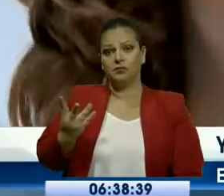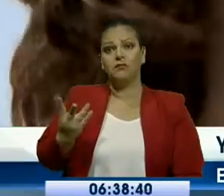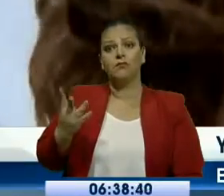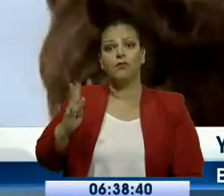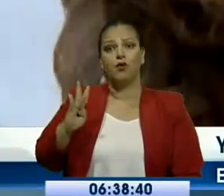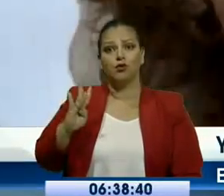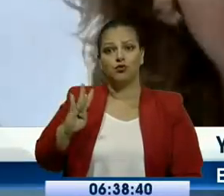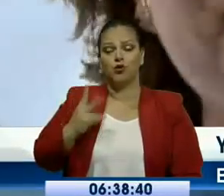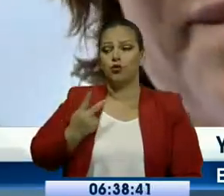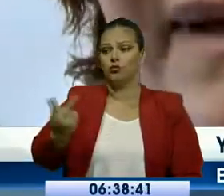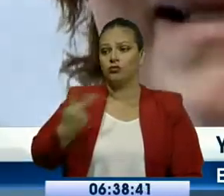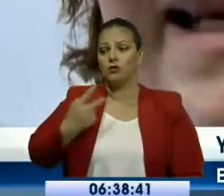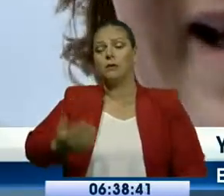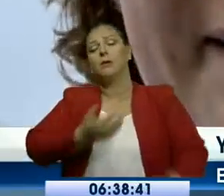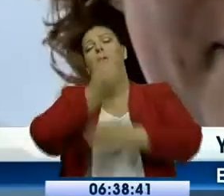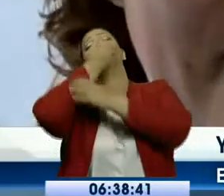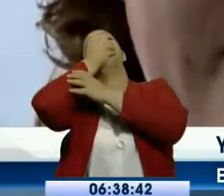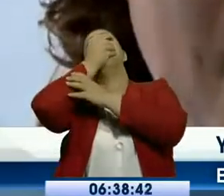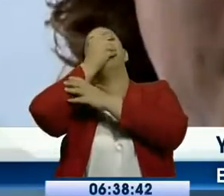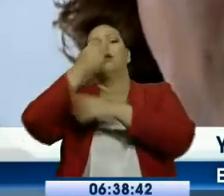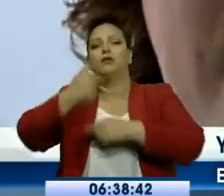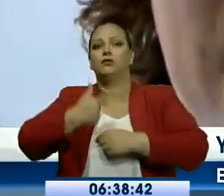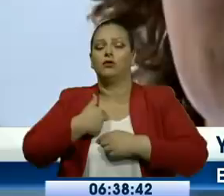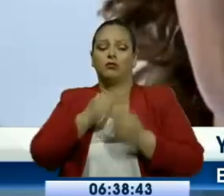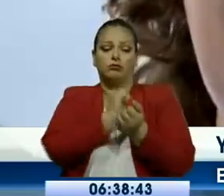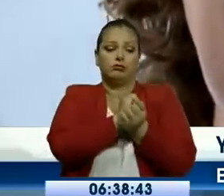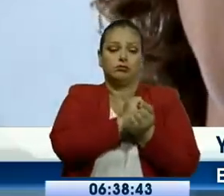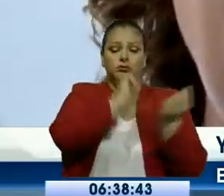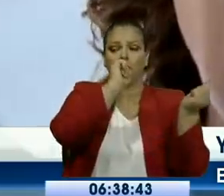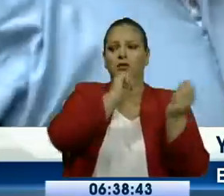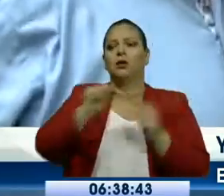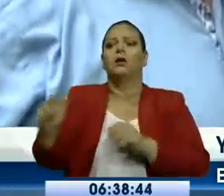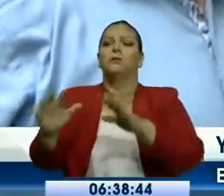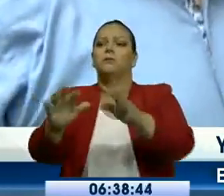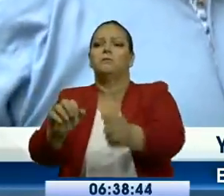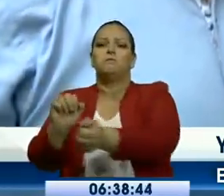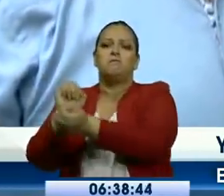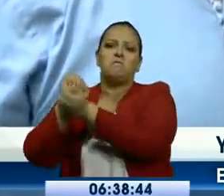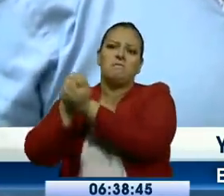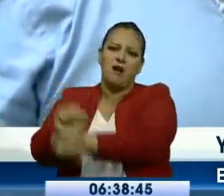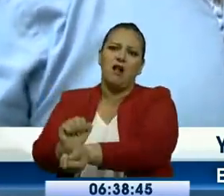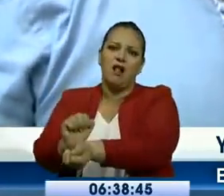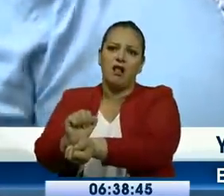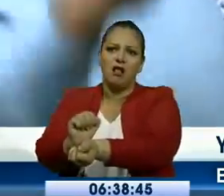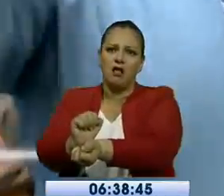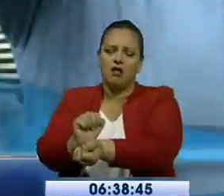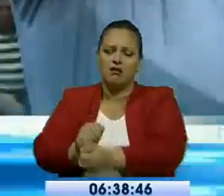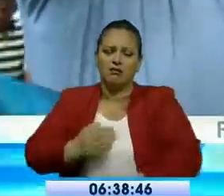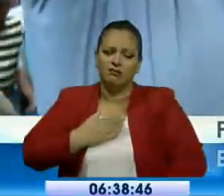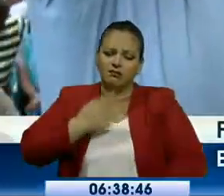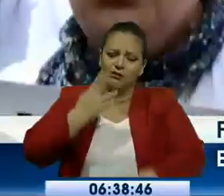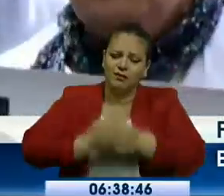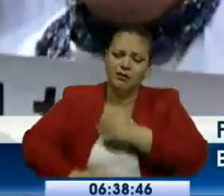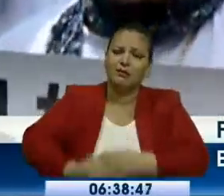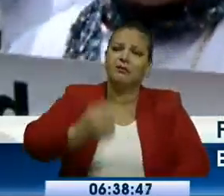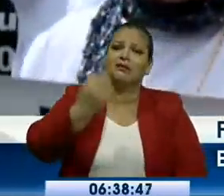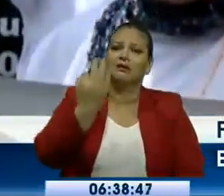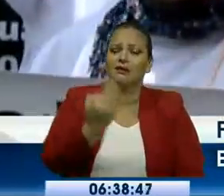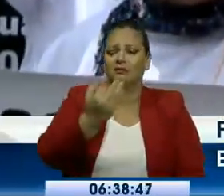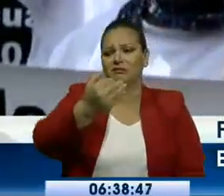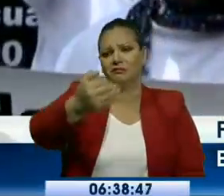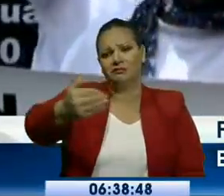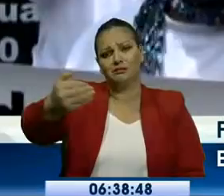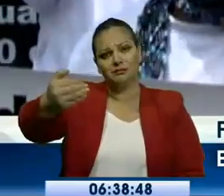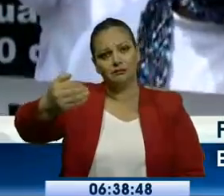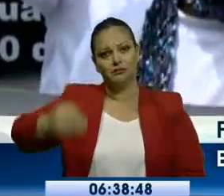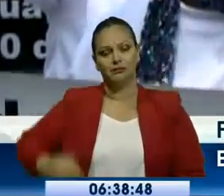familia. Sí, es un secuestro extorsivo. Los comunicados, solicitudes y varias cartas para poder recibir ayuda